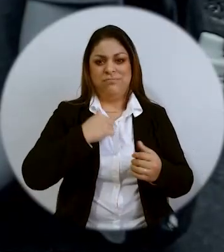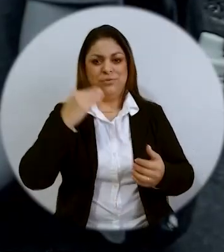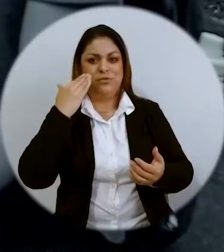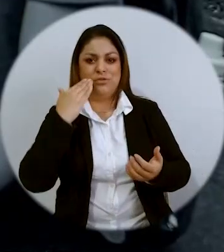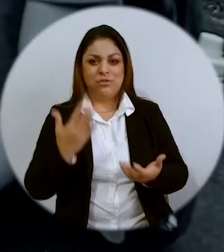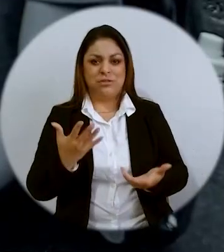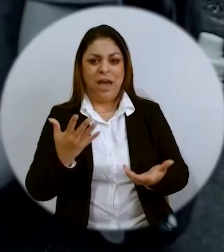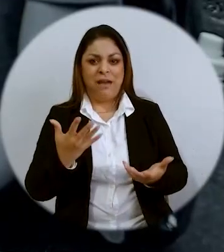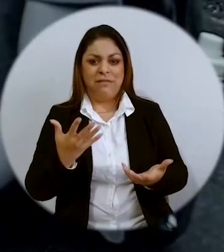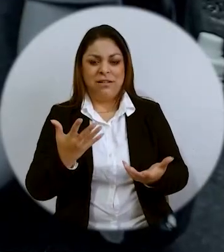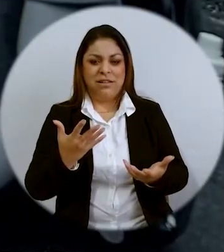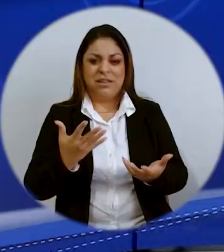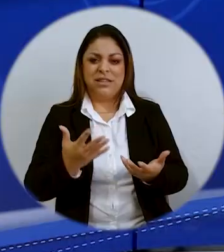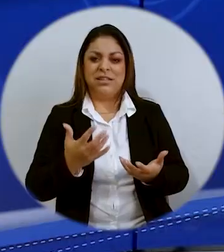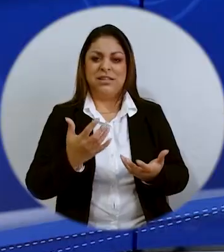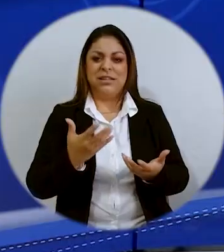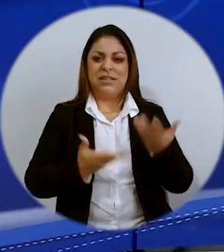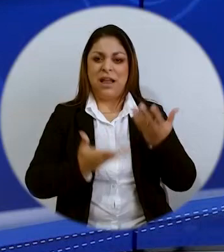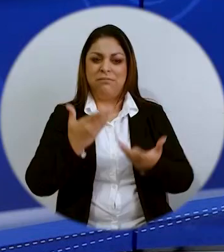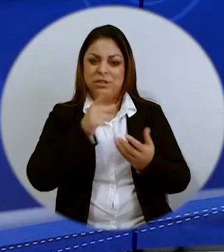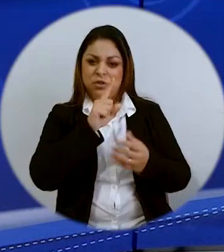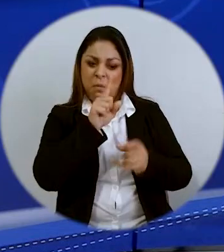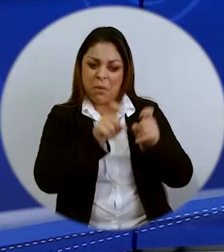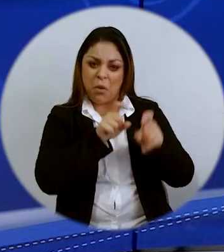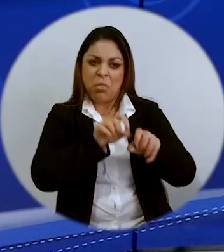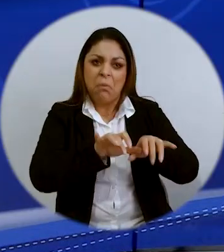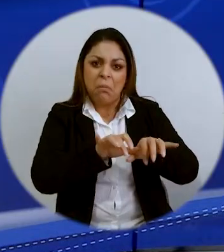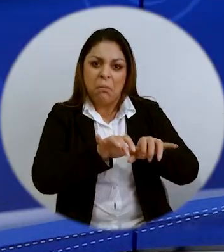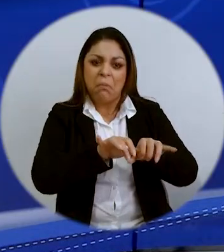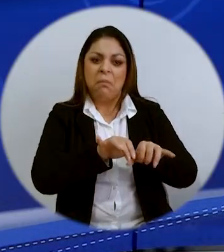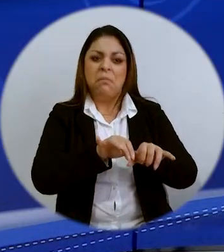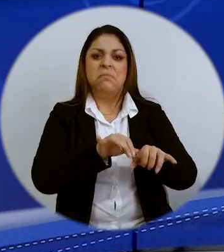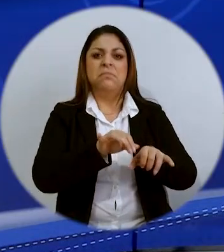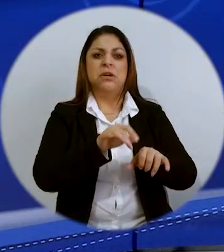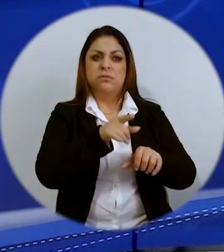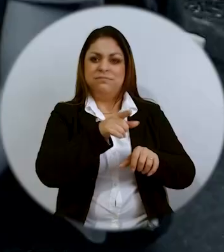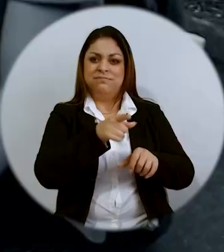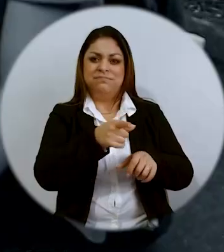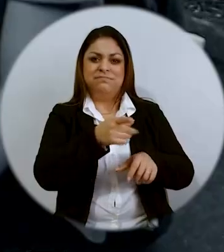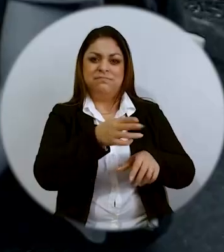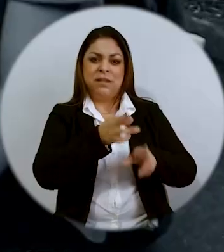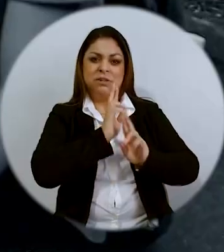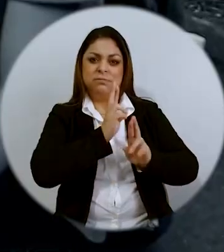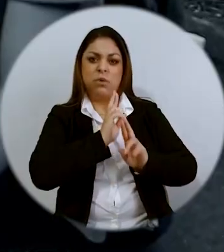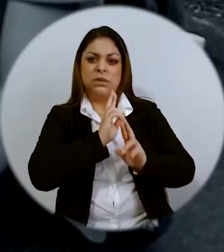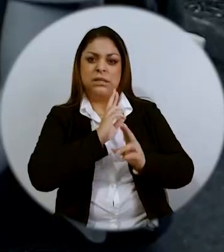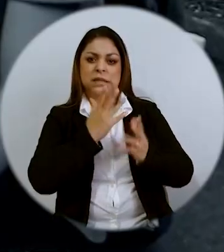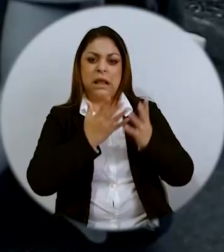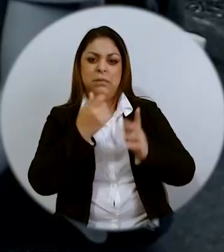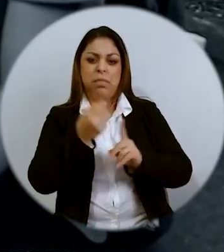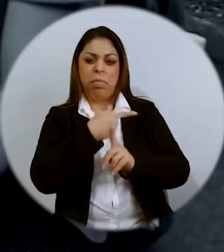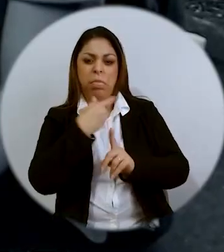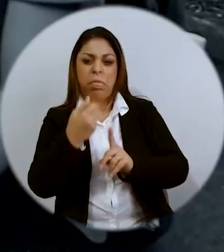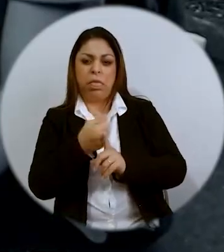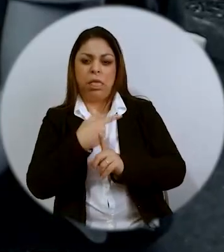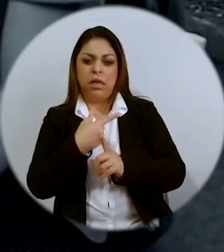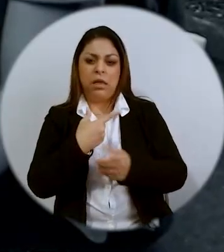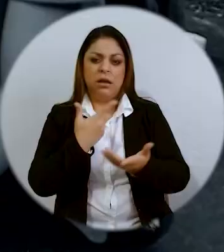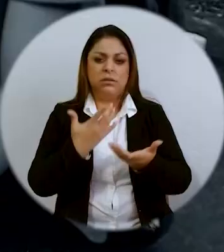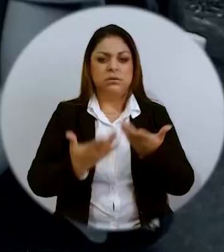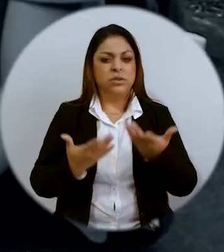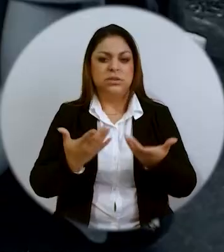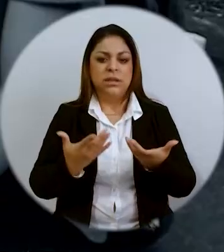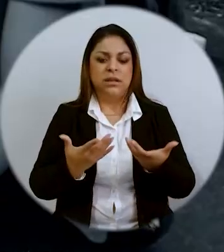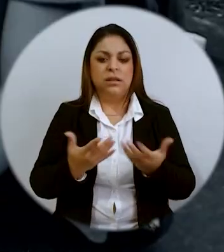me va a escuchar mi pregunta concreta? Porque ya me han preguntado 10 cosas que no eran lo que me interesaba en un chatbot o cosas